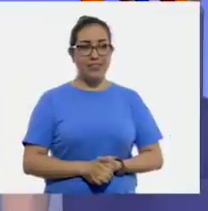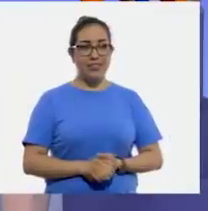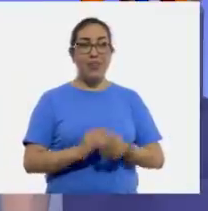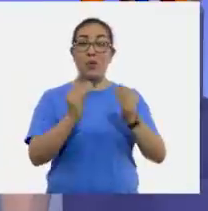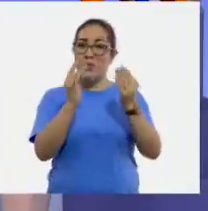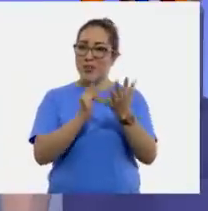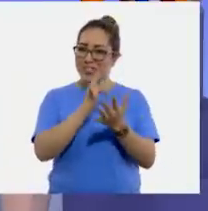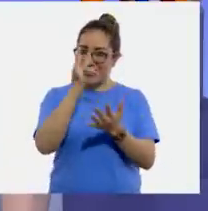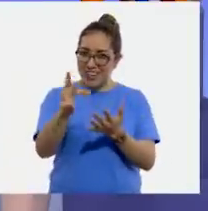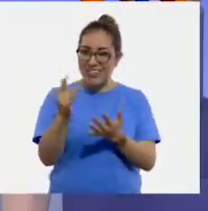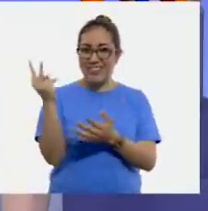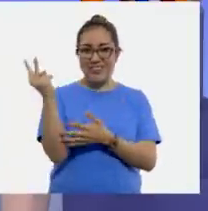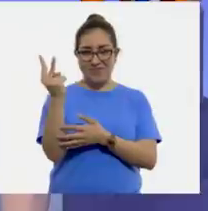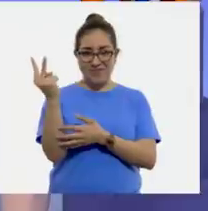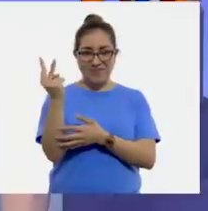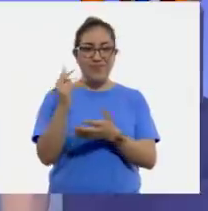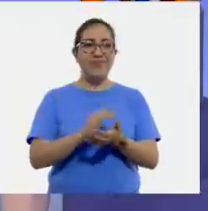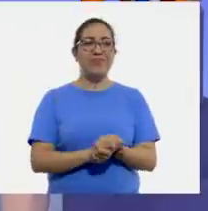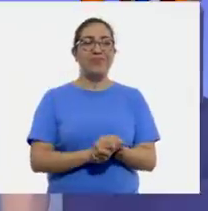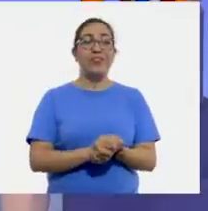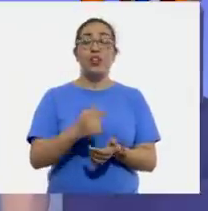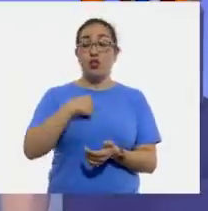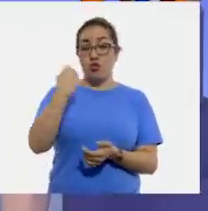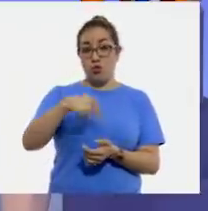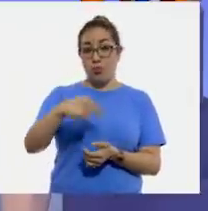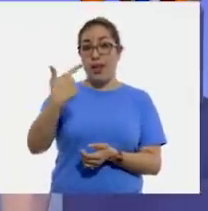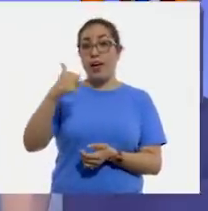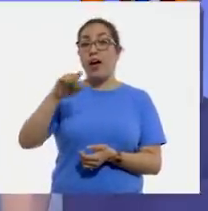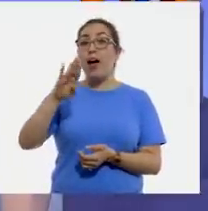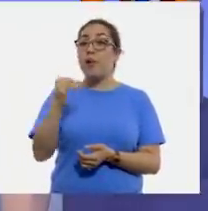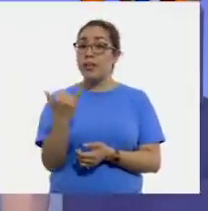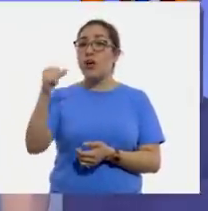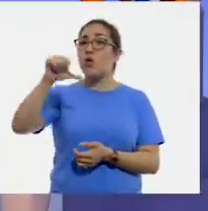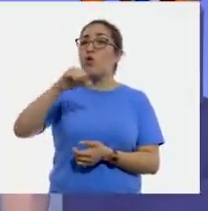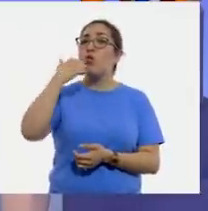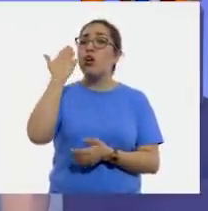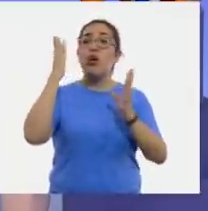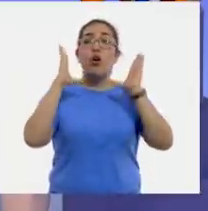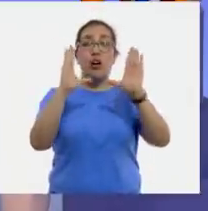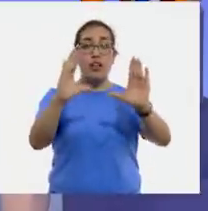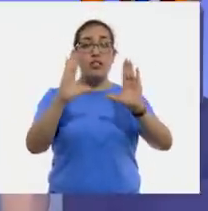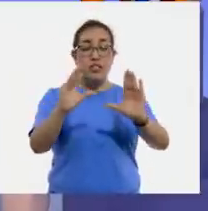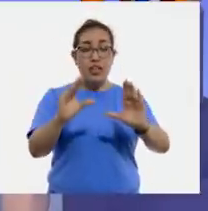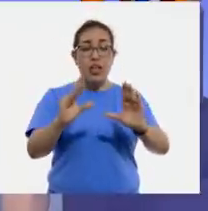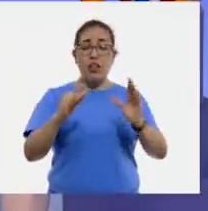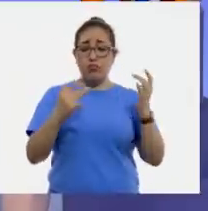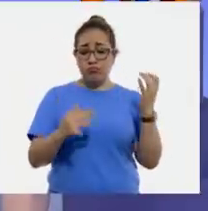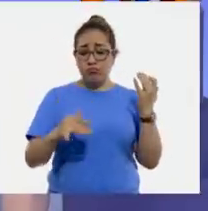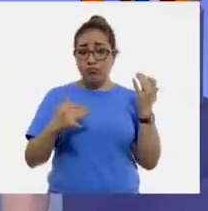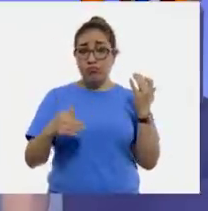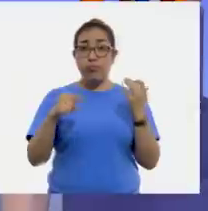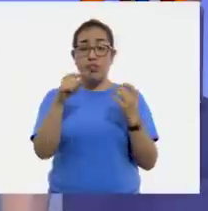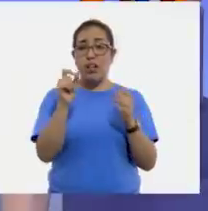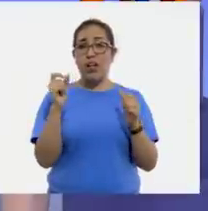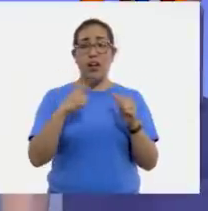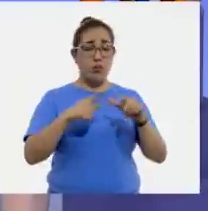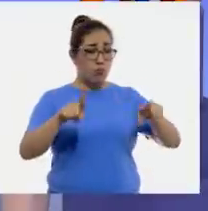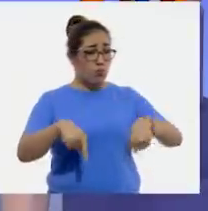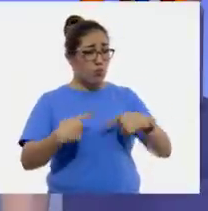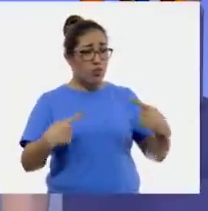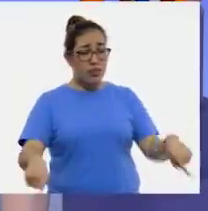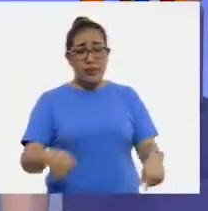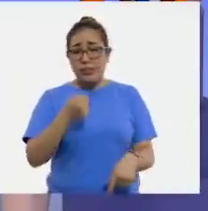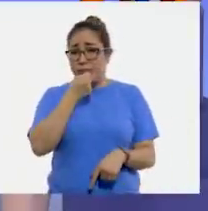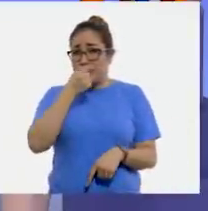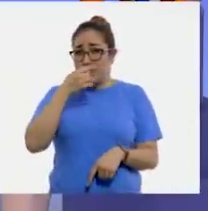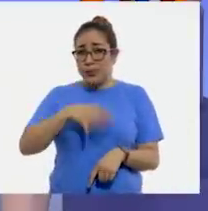Muchas gracias, Horacio y Rodrigo. Yo soy Gaby. Hoy te voy a enseñar a tocar uno de los instrumentos más increíbles de todo el mundo.